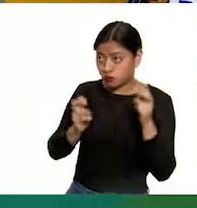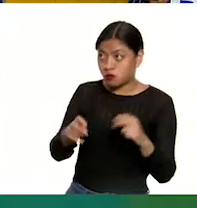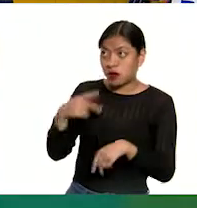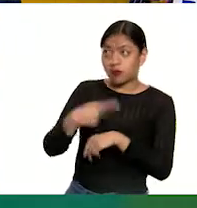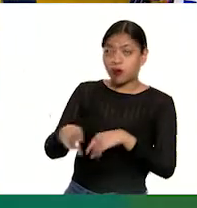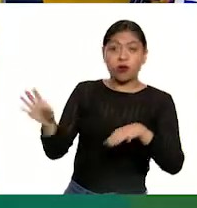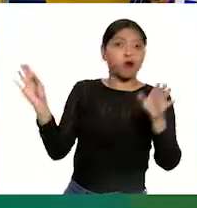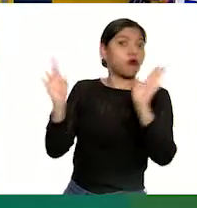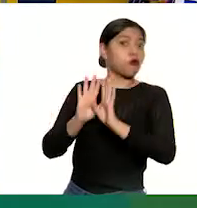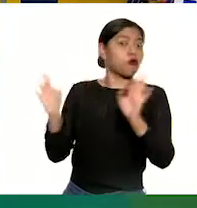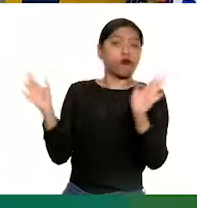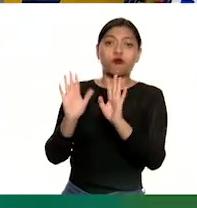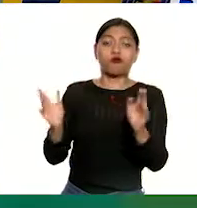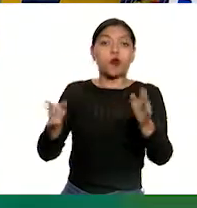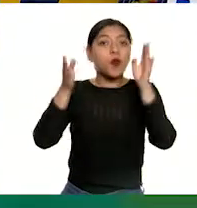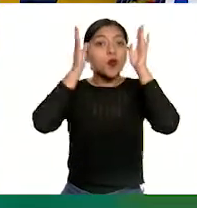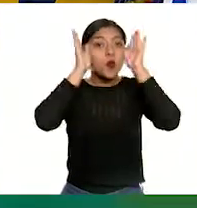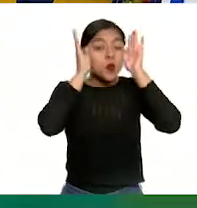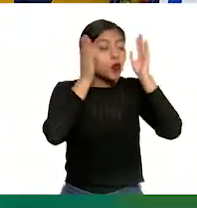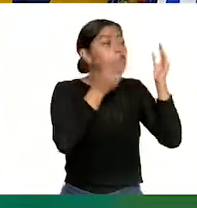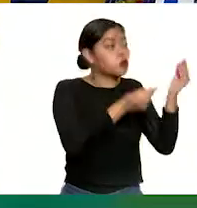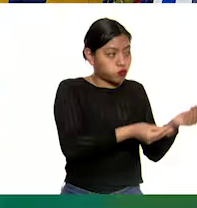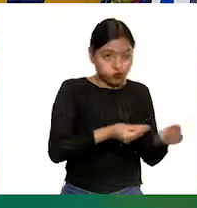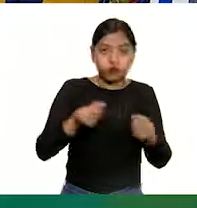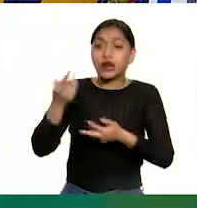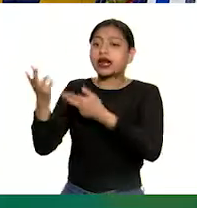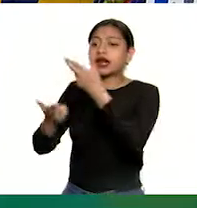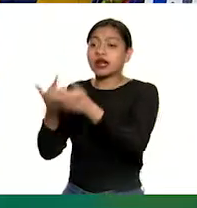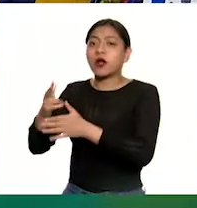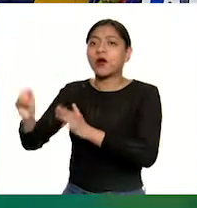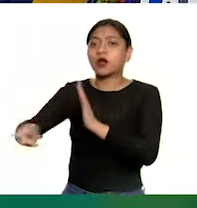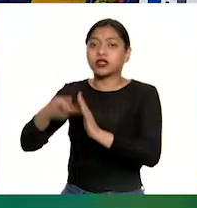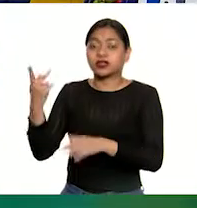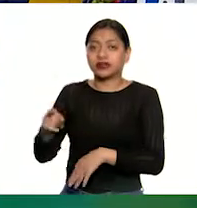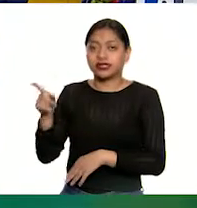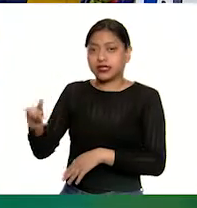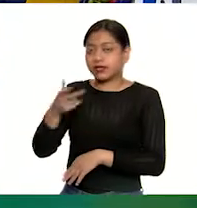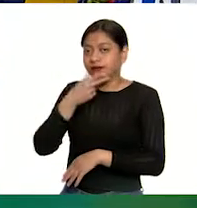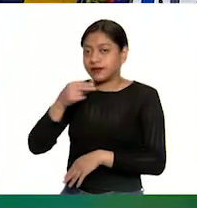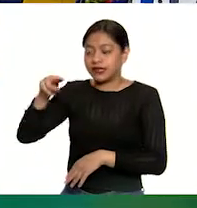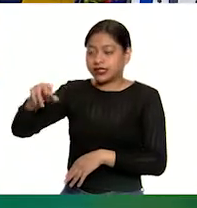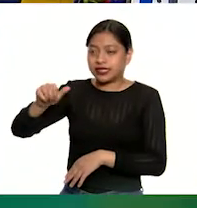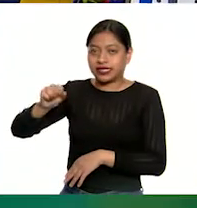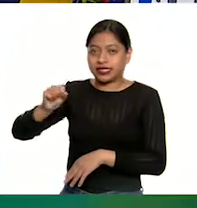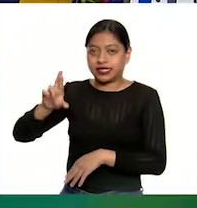riesgos y devolvieron el burro a Nasreddin.